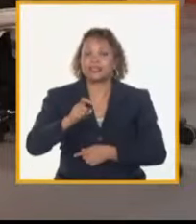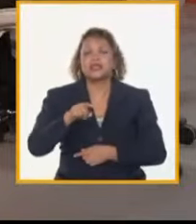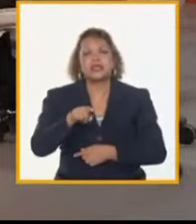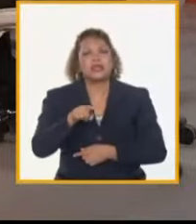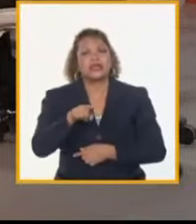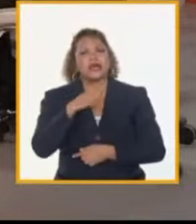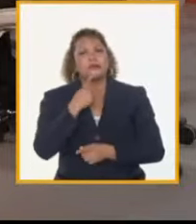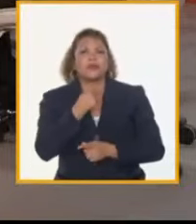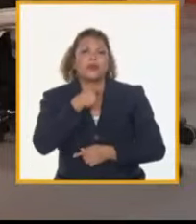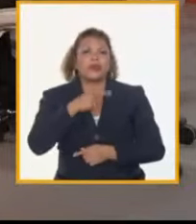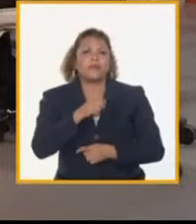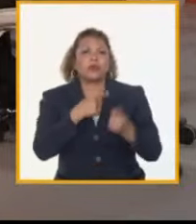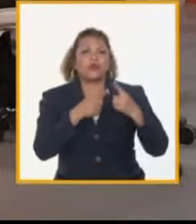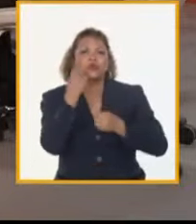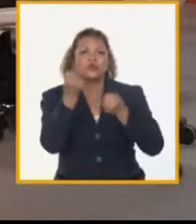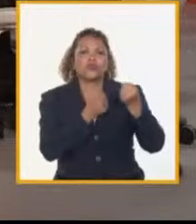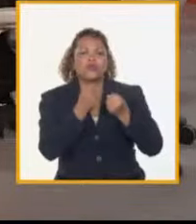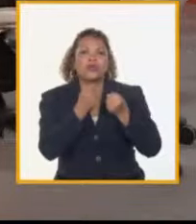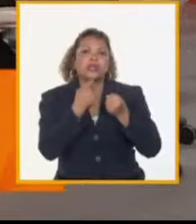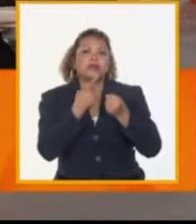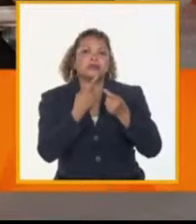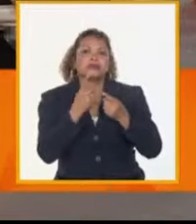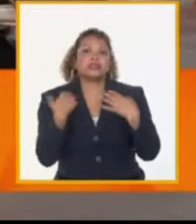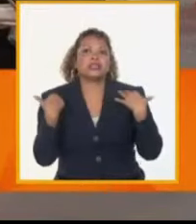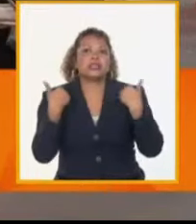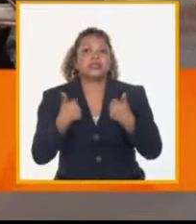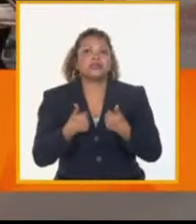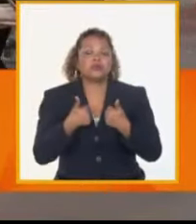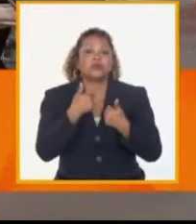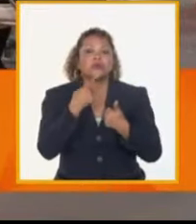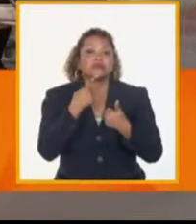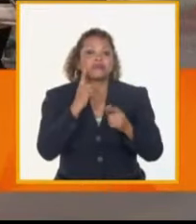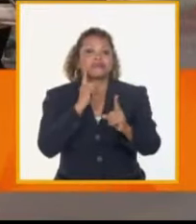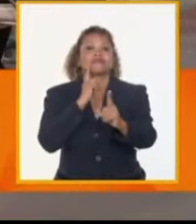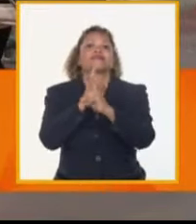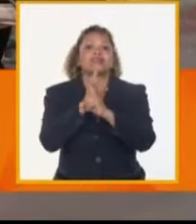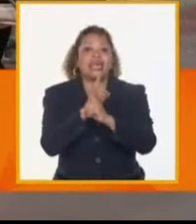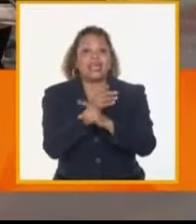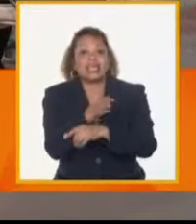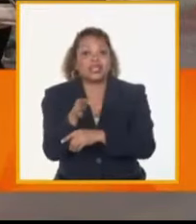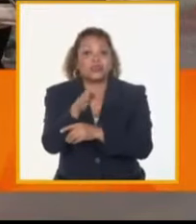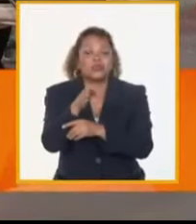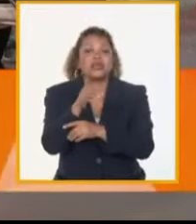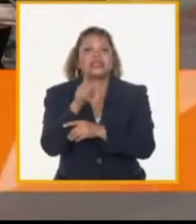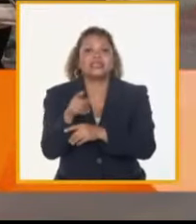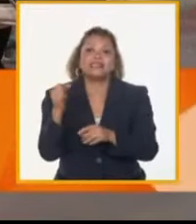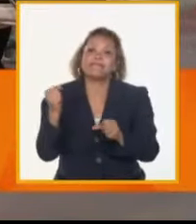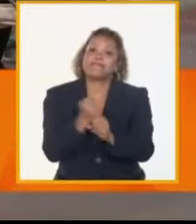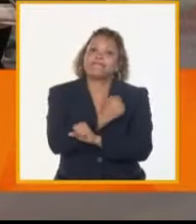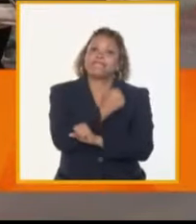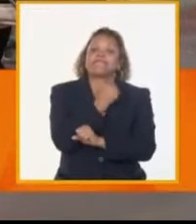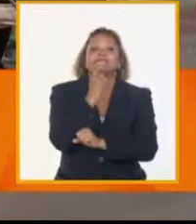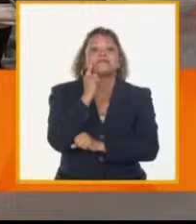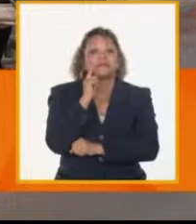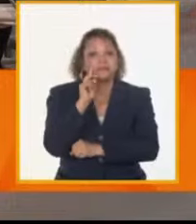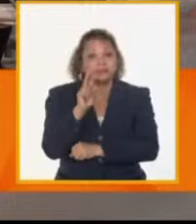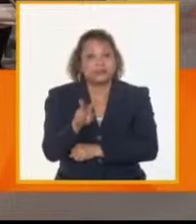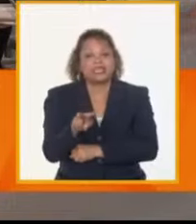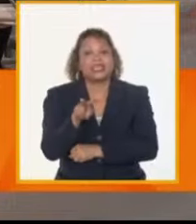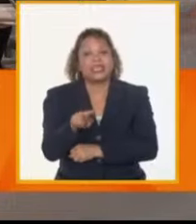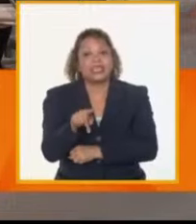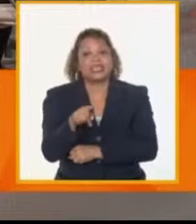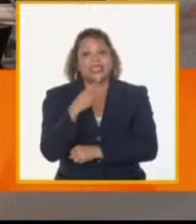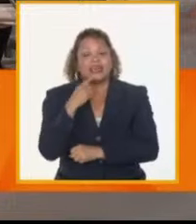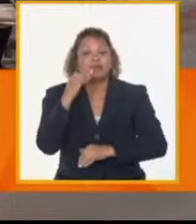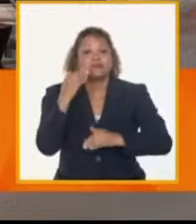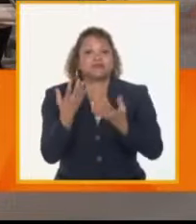los choferes pueden escapar, a no ser que el director general se los encuentre en el camino de Las Tunas y le pase lo que le pasó a una ruta que usted se encontró, que estaba